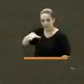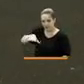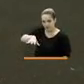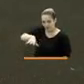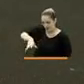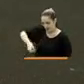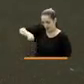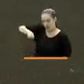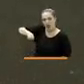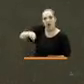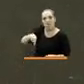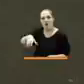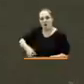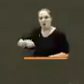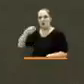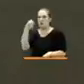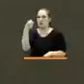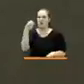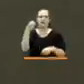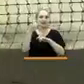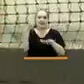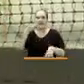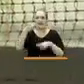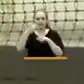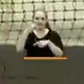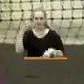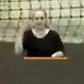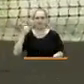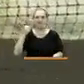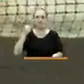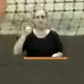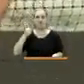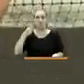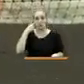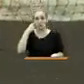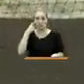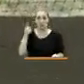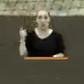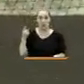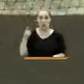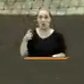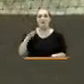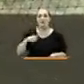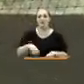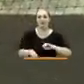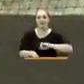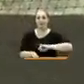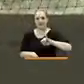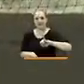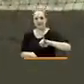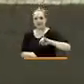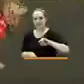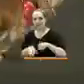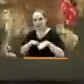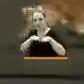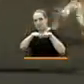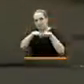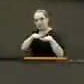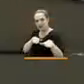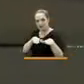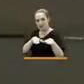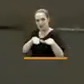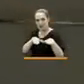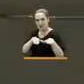abajito. Y así uno ya la tiene. Tú te pones el pie izquierdo al frente y el